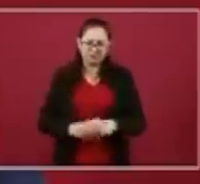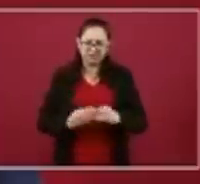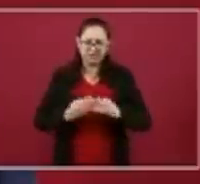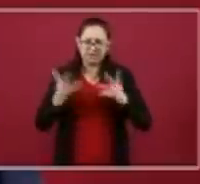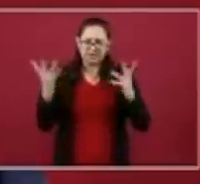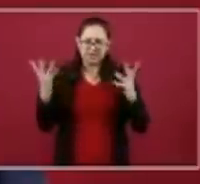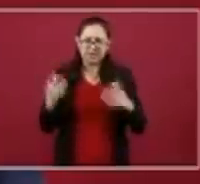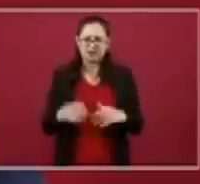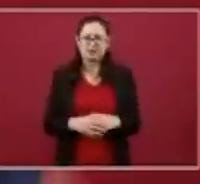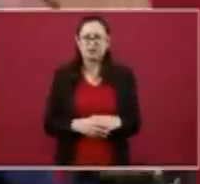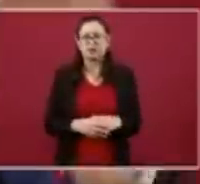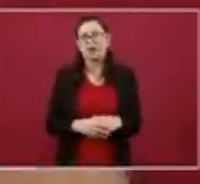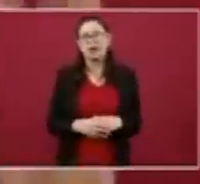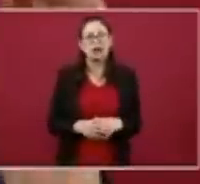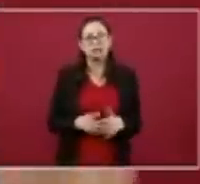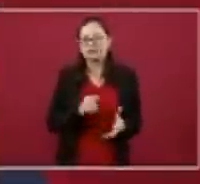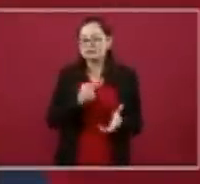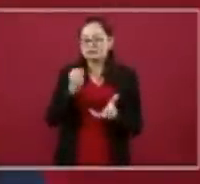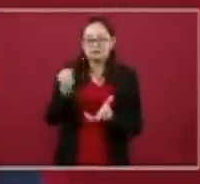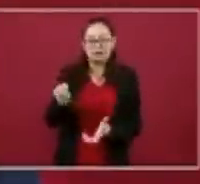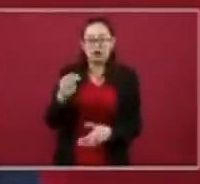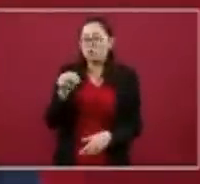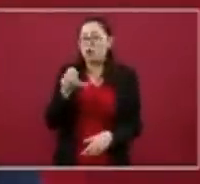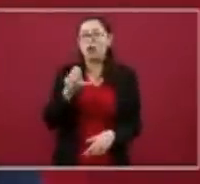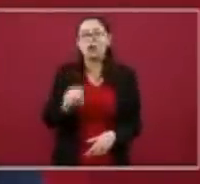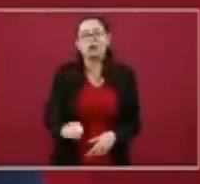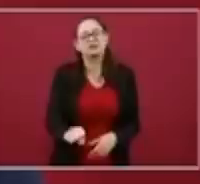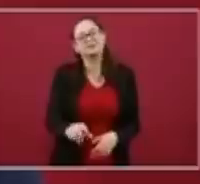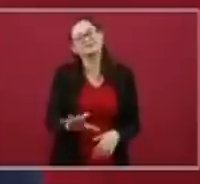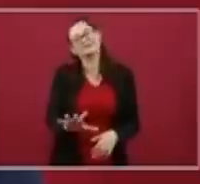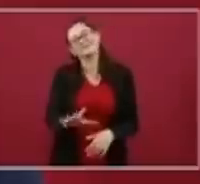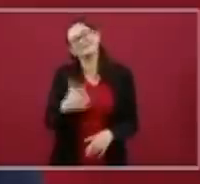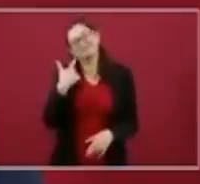de que no nos va a alcanzar, nos va a sobrar el dinero